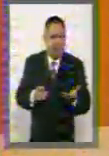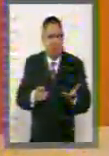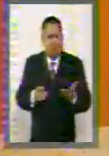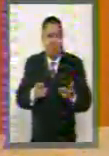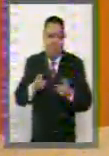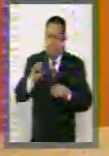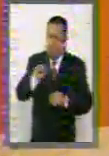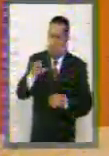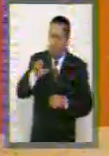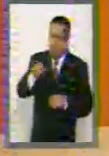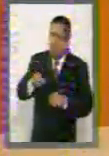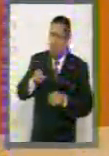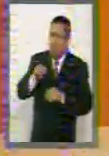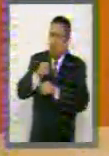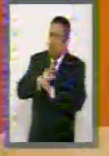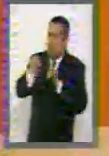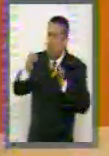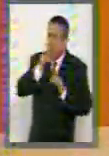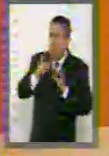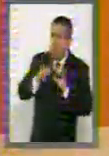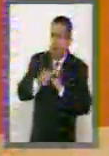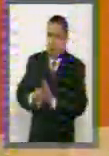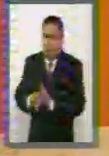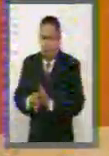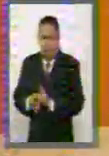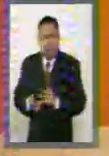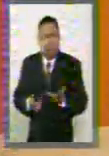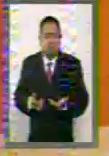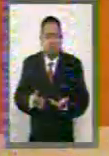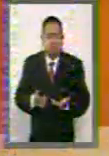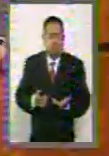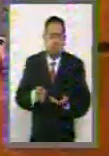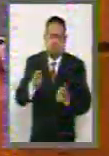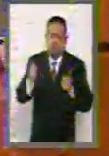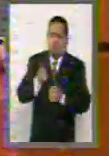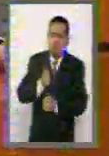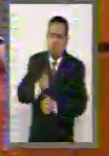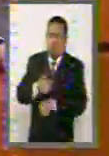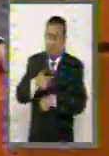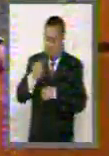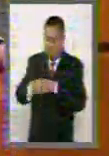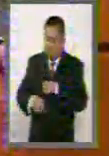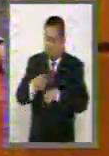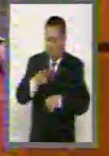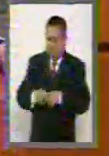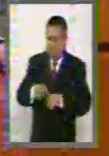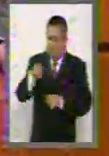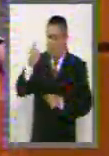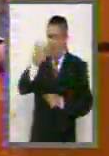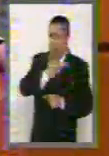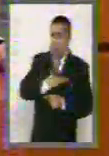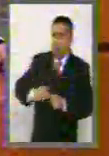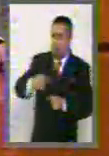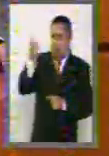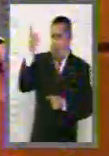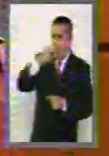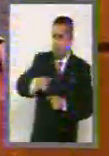independencia, solo favorece de manera muy peligrosa un